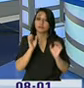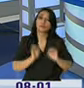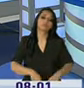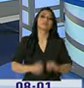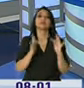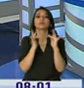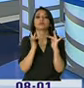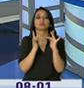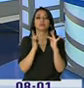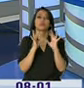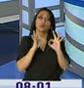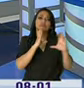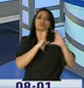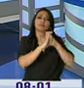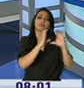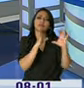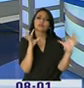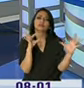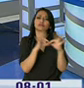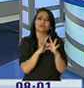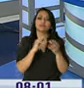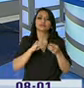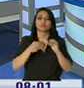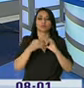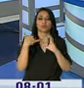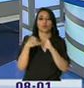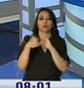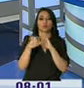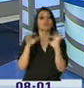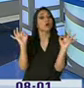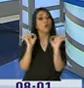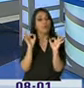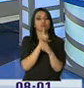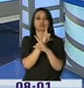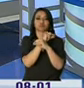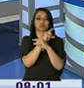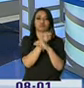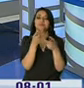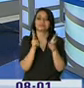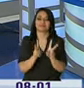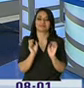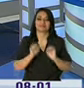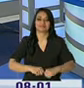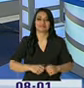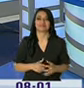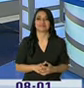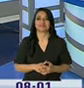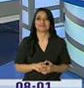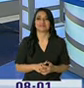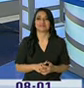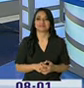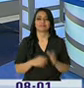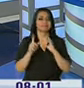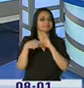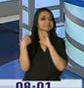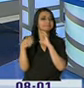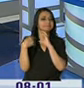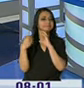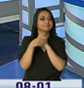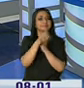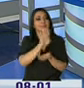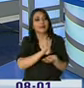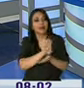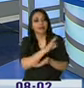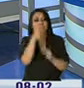con nuestro vínculo, que es de nuestro número de WhatsApp y nuestra red social, que también tenemos en Twitter. Envíenos todas las novedades de sus barrios y